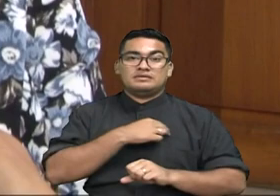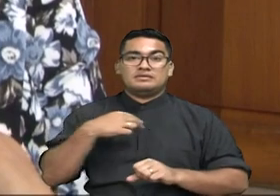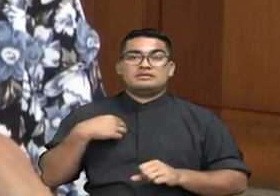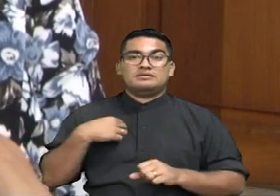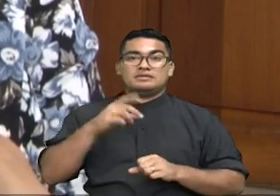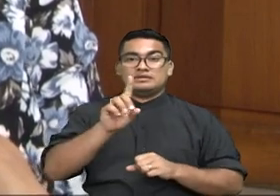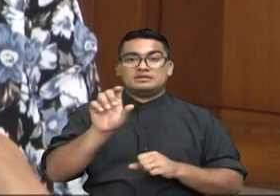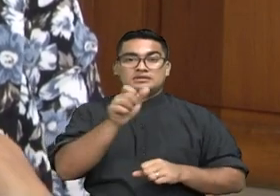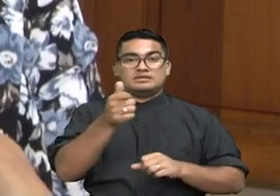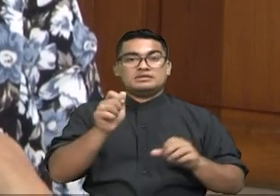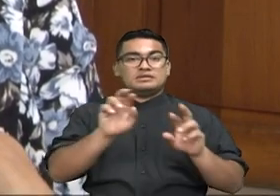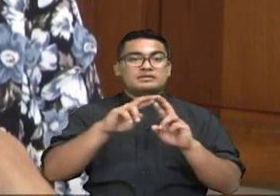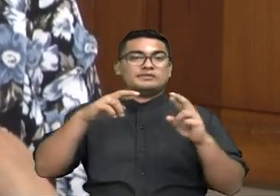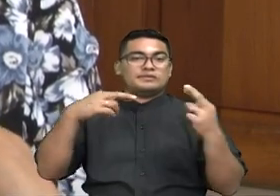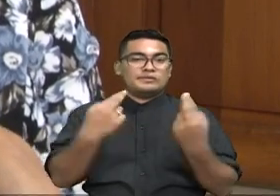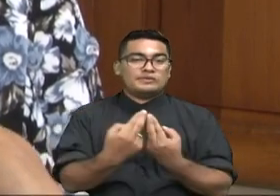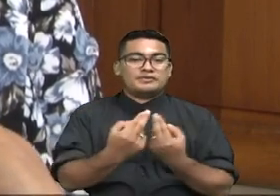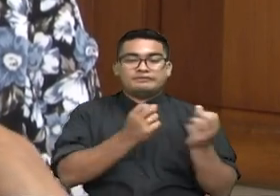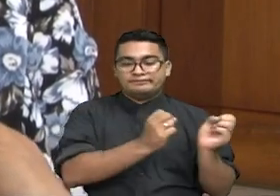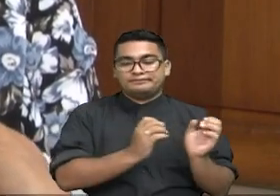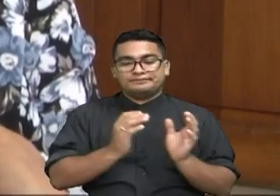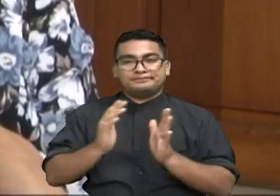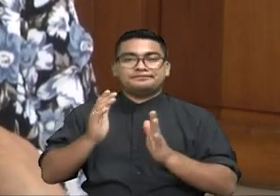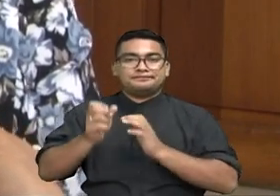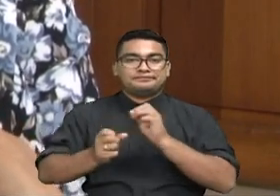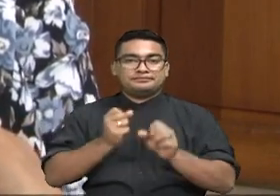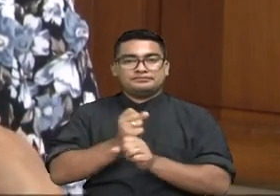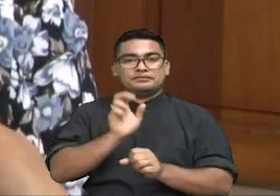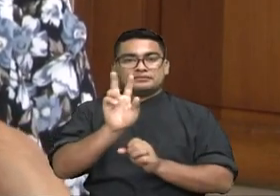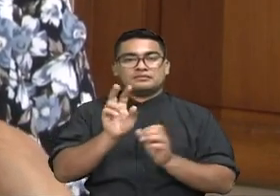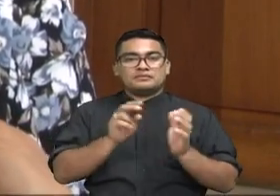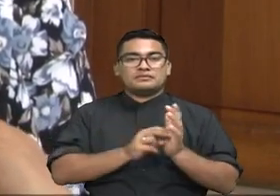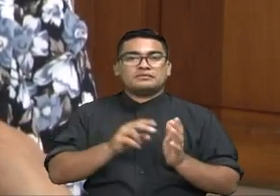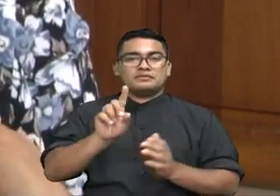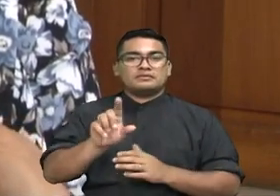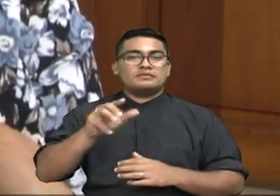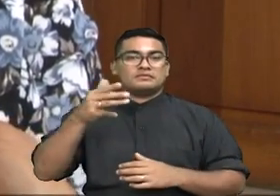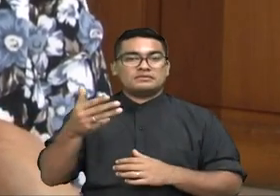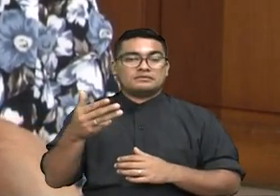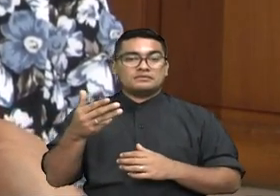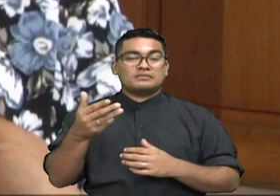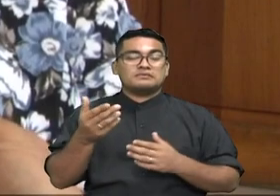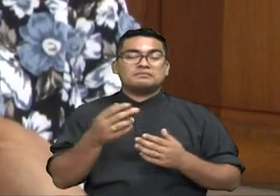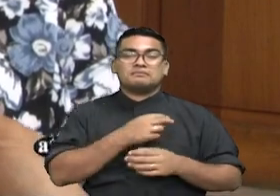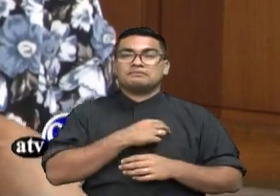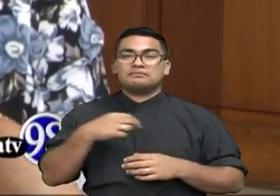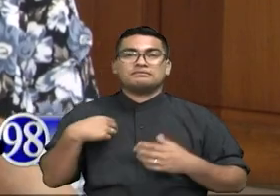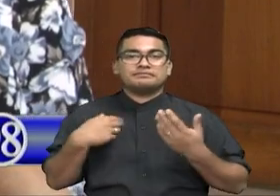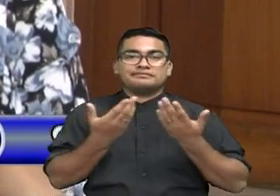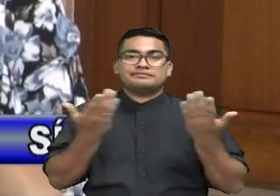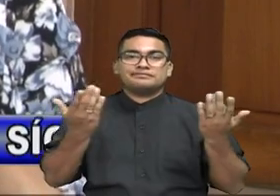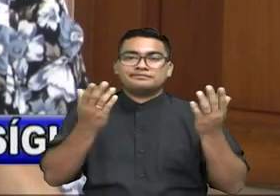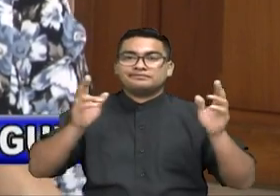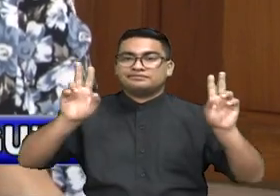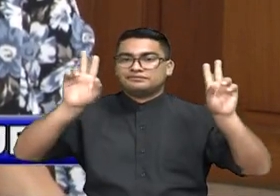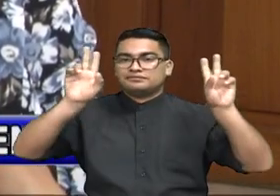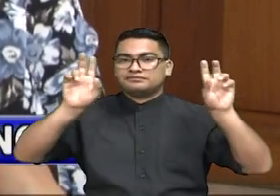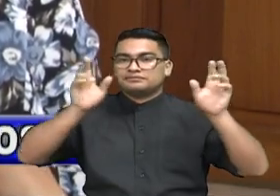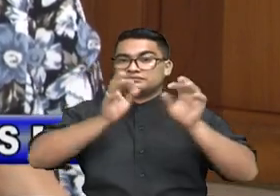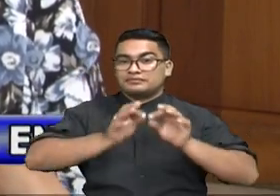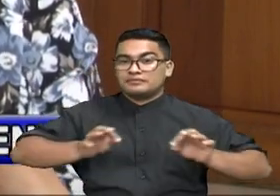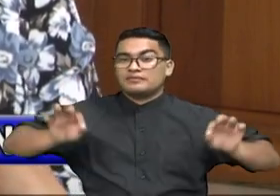16 reuniones ordinarias durante el año 2019, en donde abordamos de